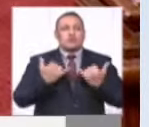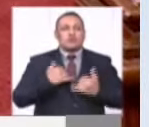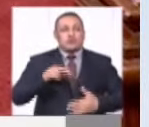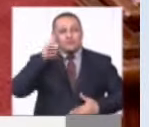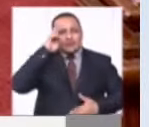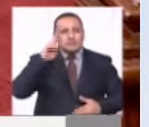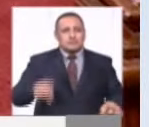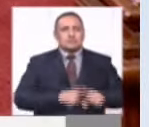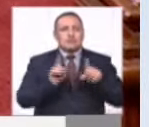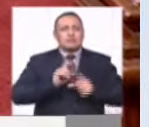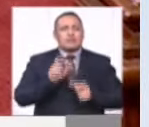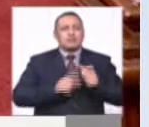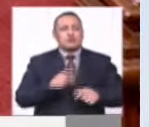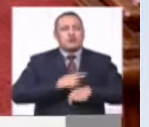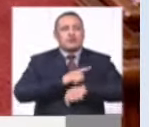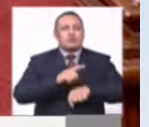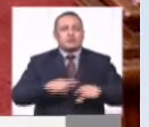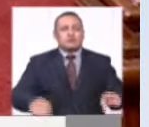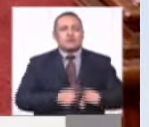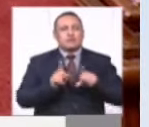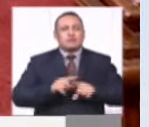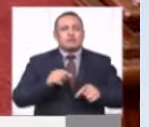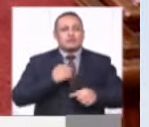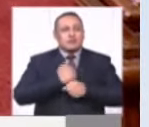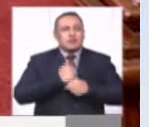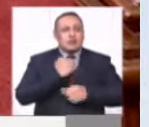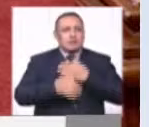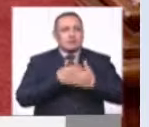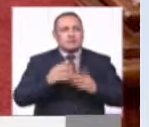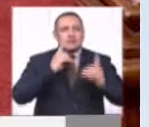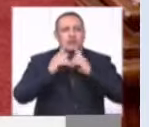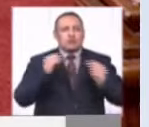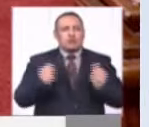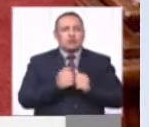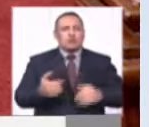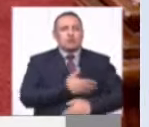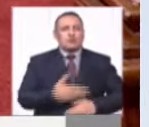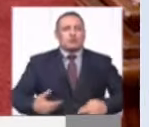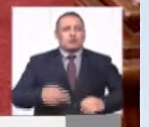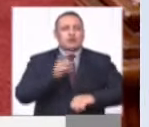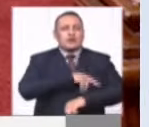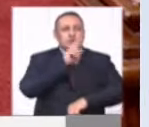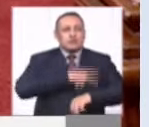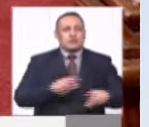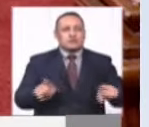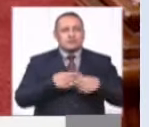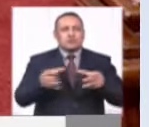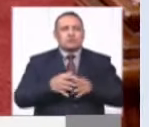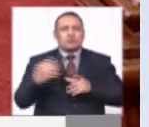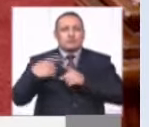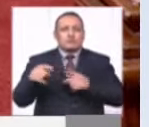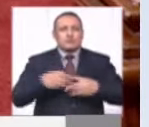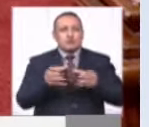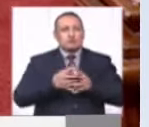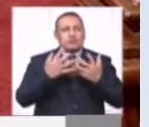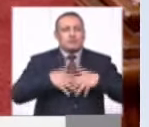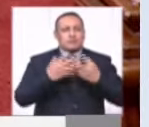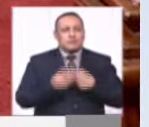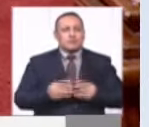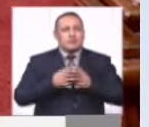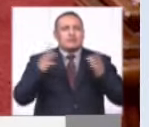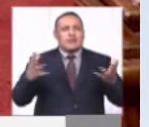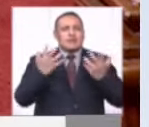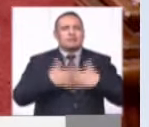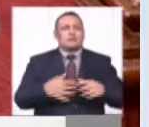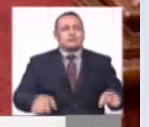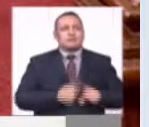confianza, nuestra agenda inmediata será abrir el diálogo con los gobiernos regionales y locales, los gremios, la pequeña, mediana y gran